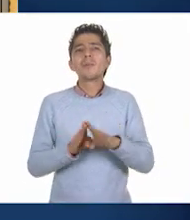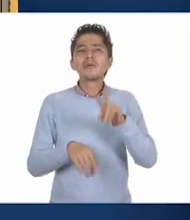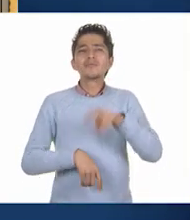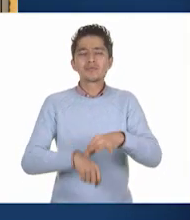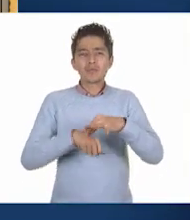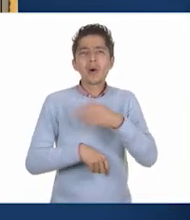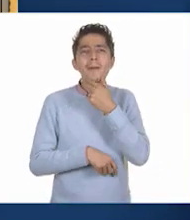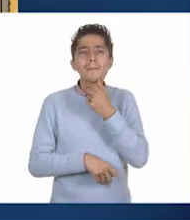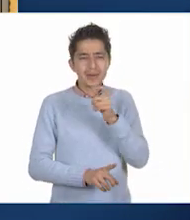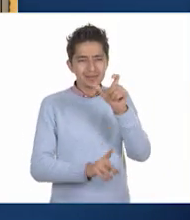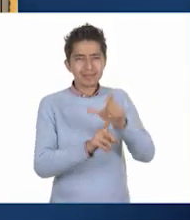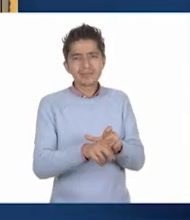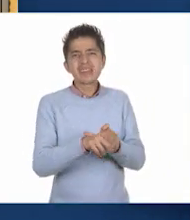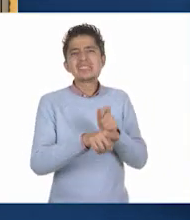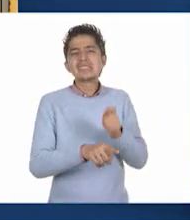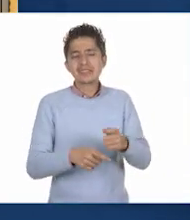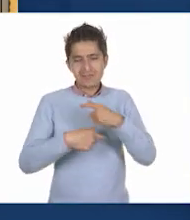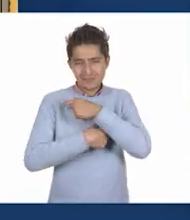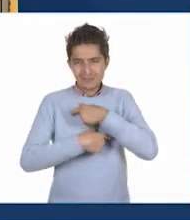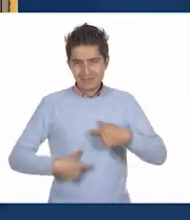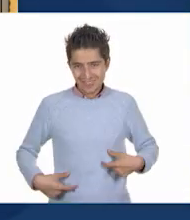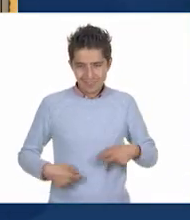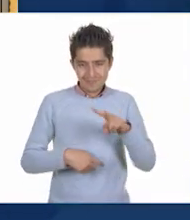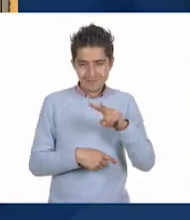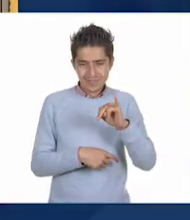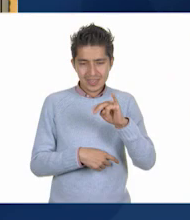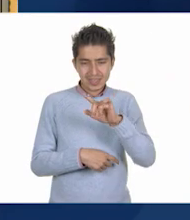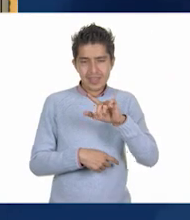verdadero hombre Francisco Villa.